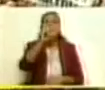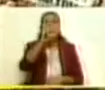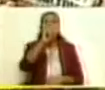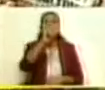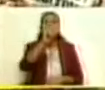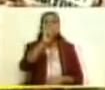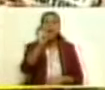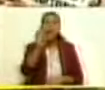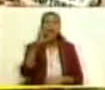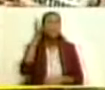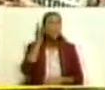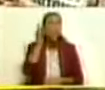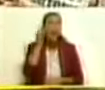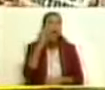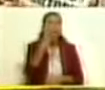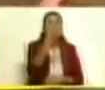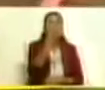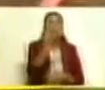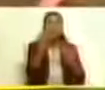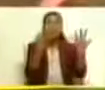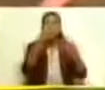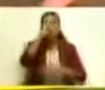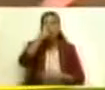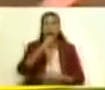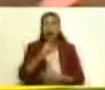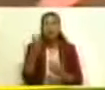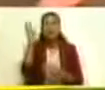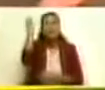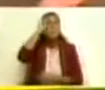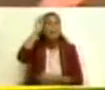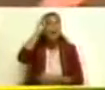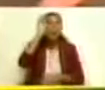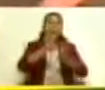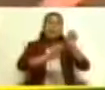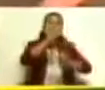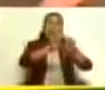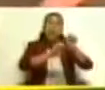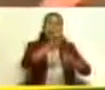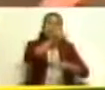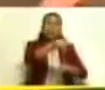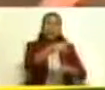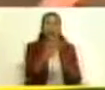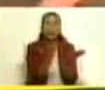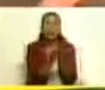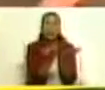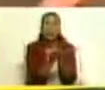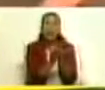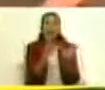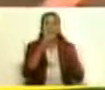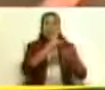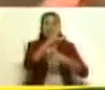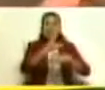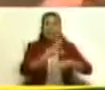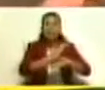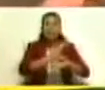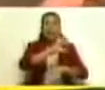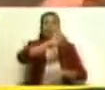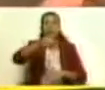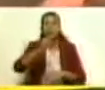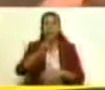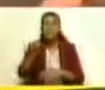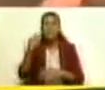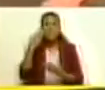48 años de edad, docente de aula en la especialidad de planificación y evaluación en la unidad educativa distrital Miguel José